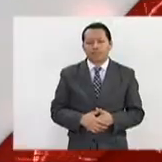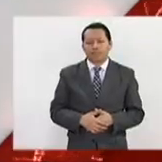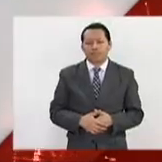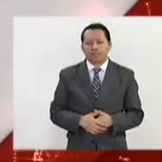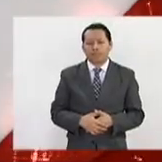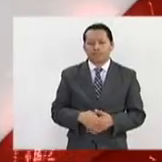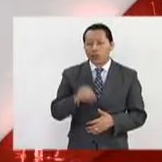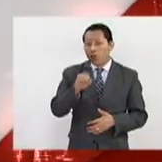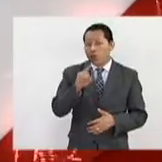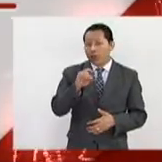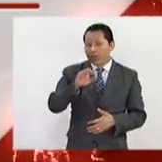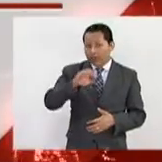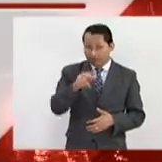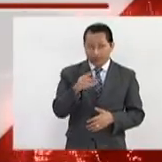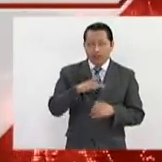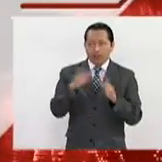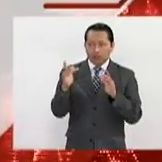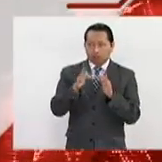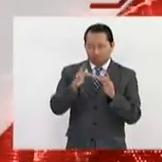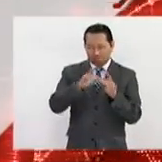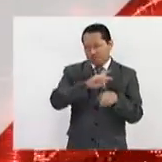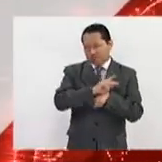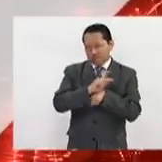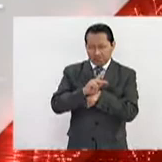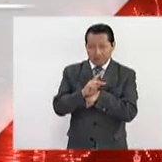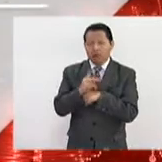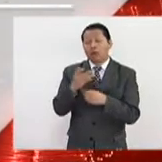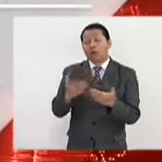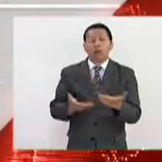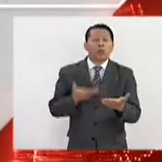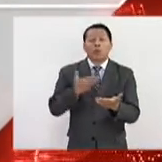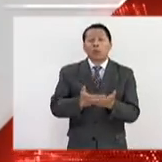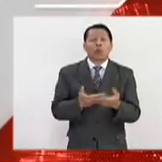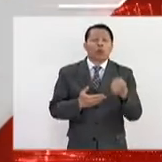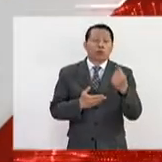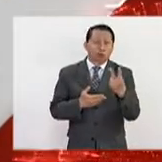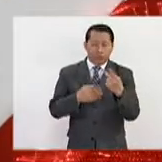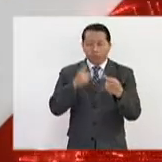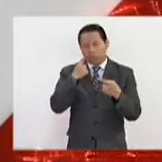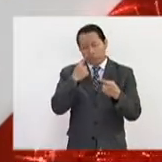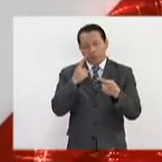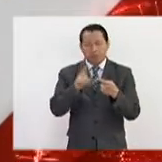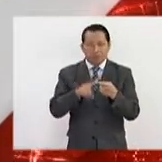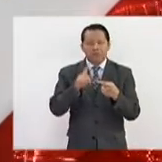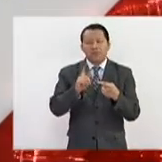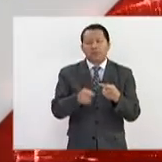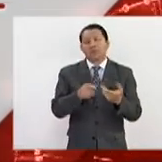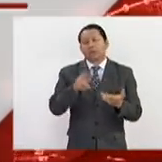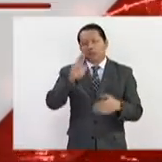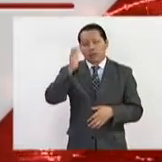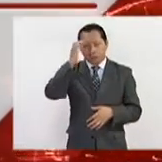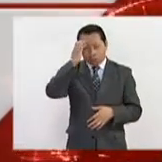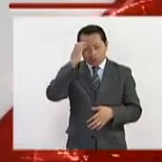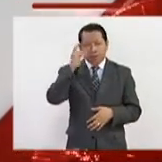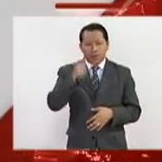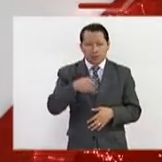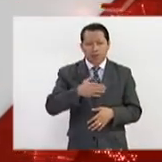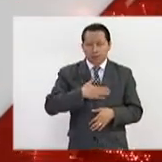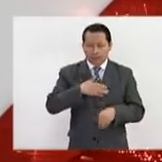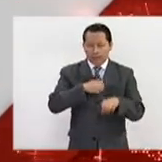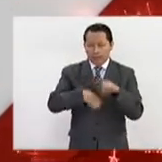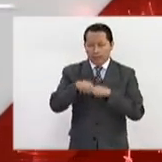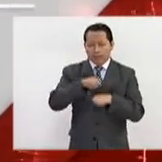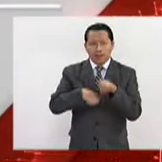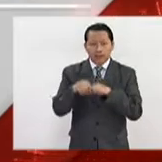Odebrecht se acercó a estos países, incluyendo a México, y propuso dos cosas. Dijo, mira, reconozco que mi empresa ha